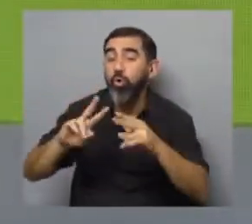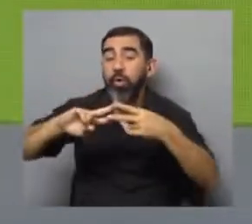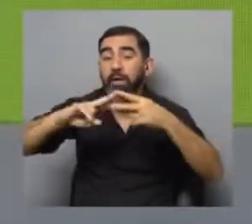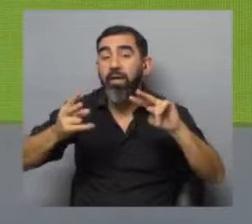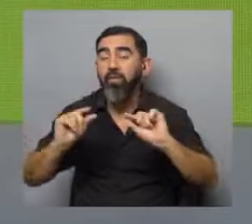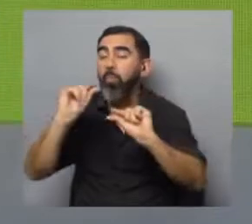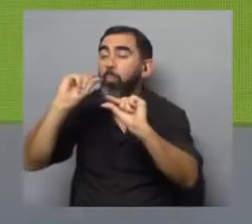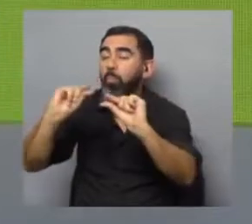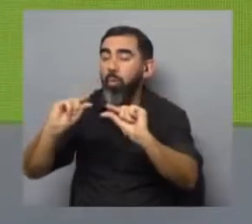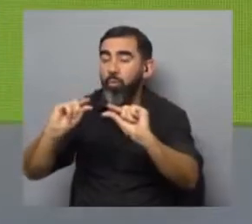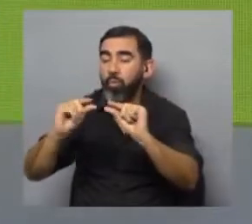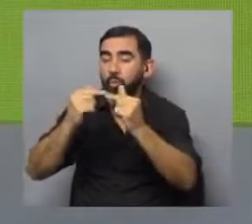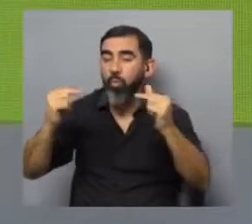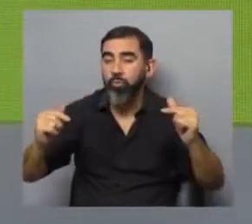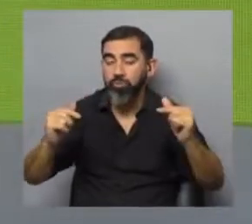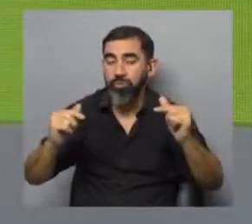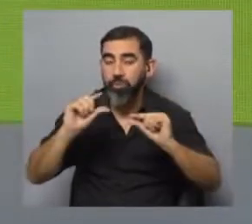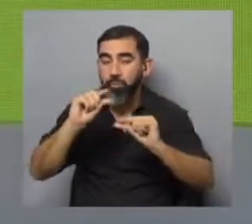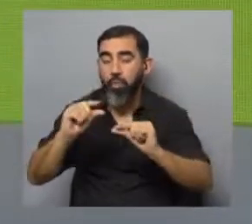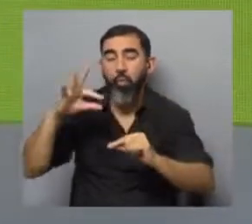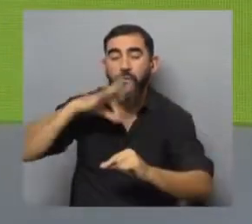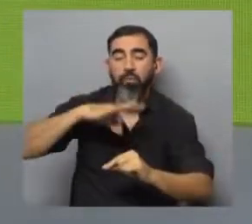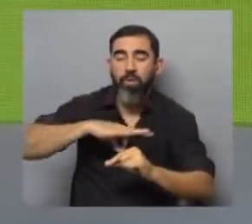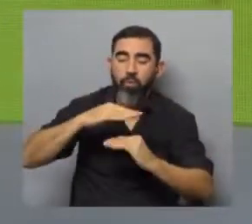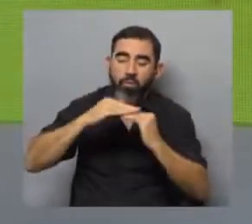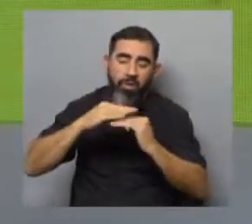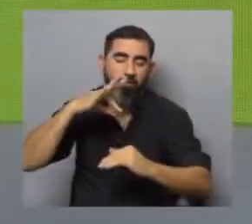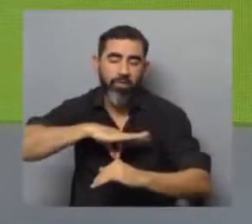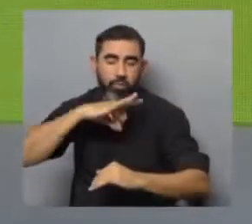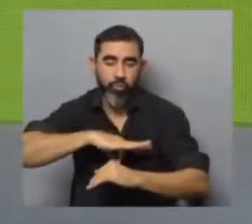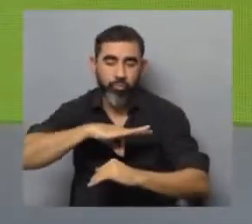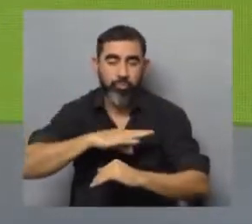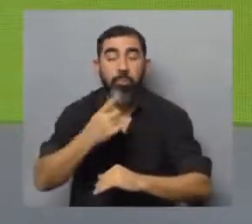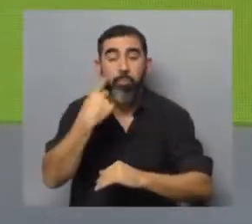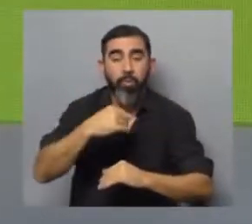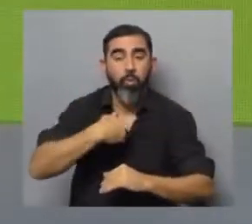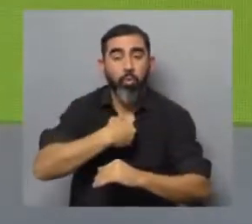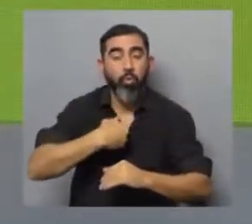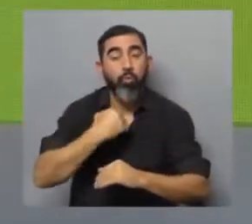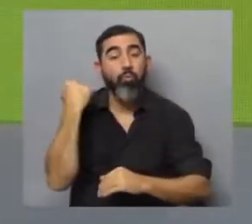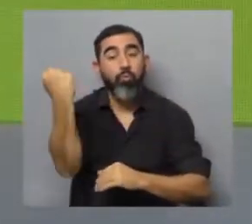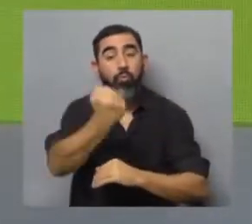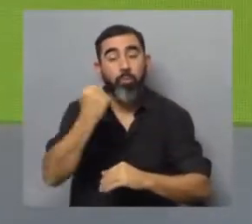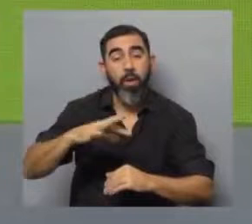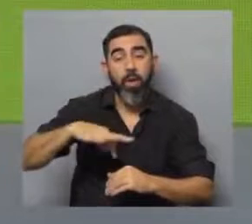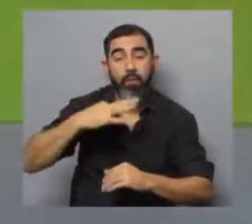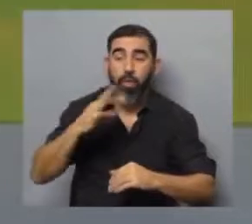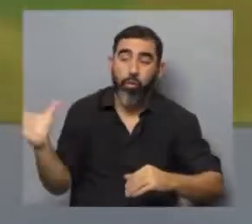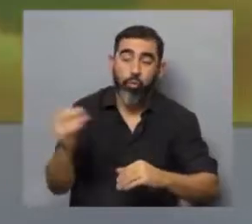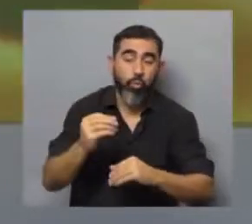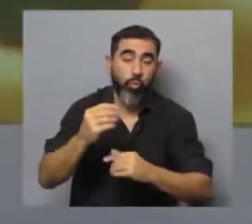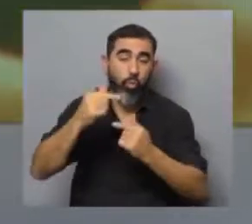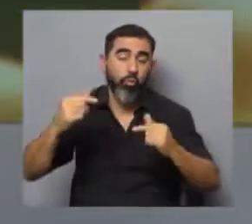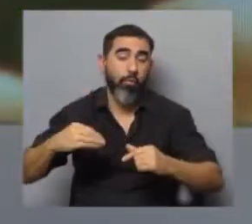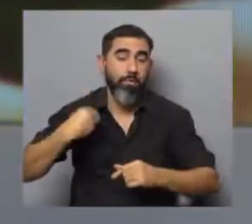unas pocas especies de virus, básicamente, pero que tiene un rol fundamental en la vida de todos los